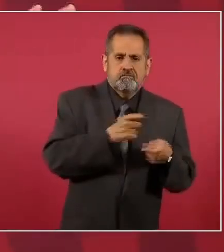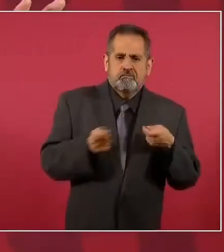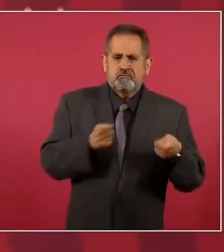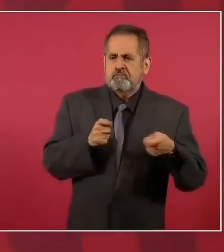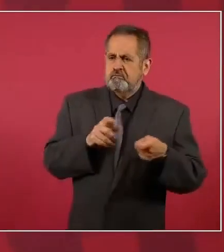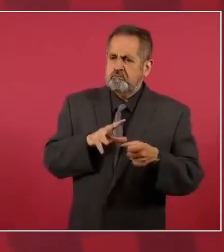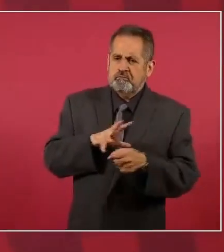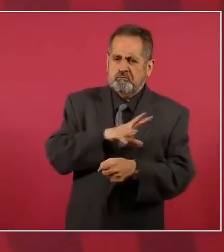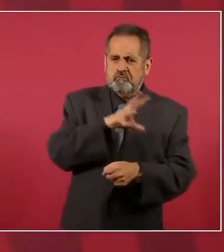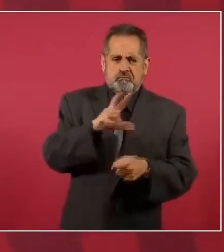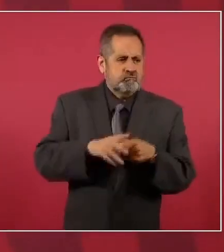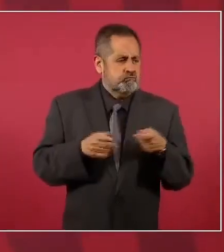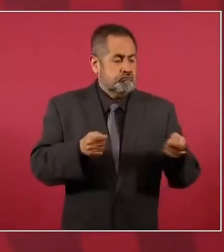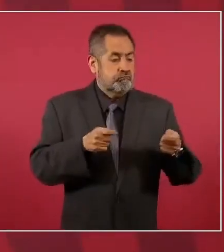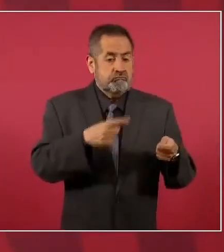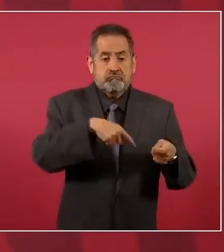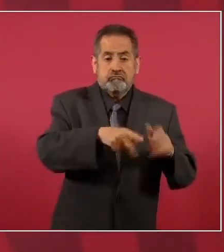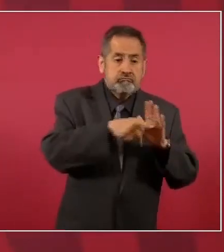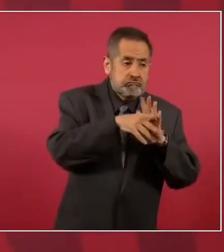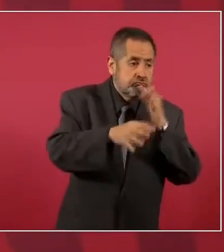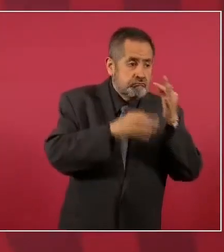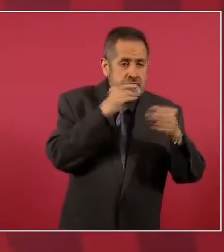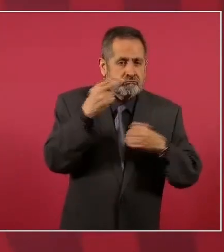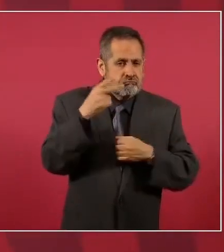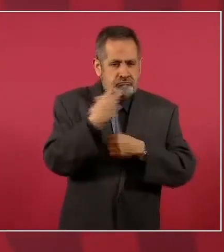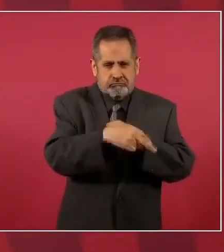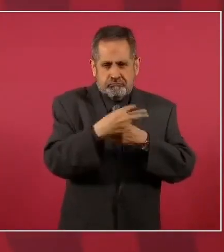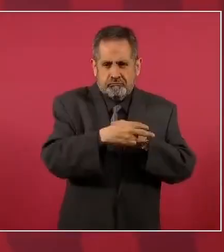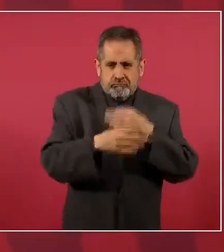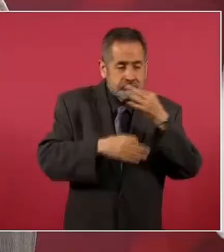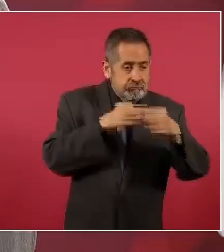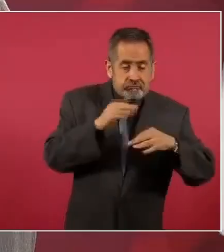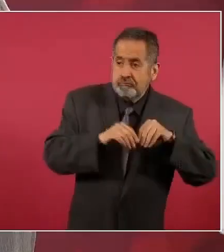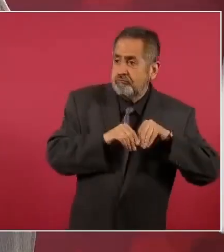absoluto los medios de información convencionales.